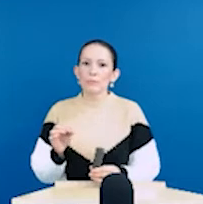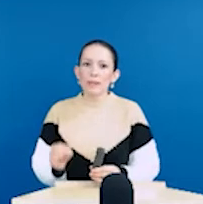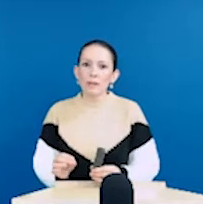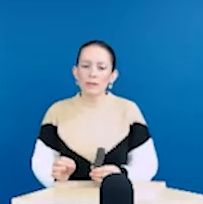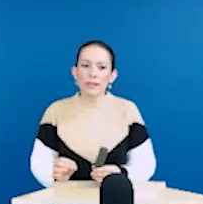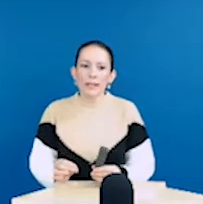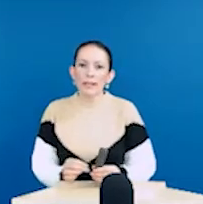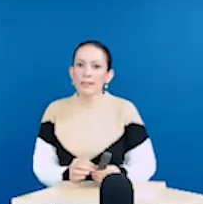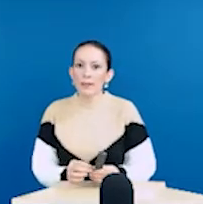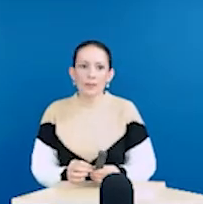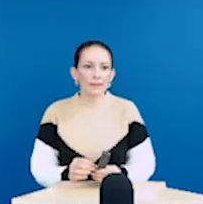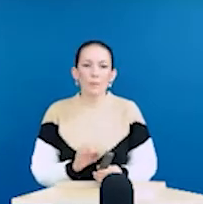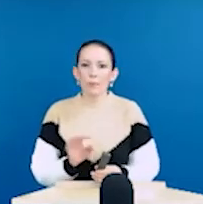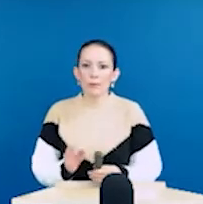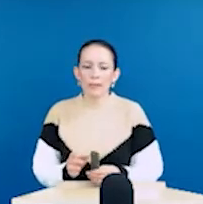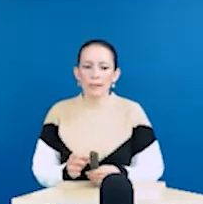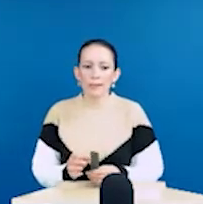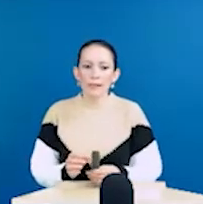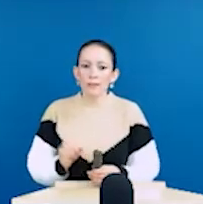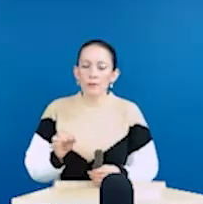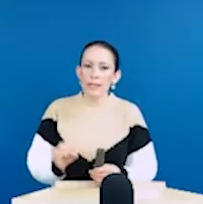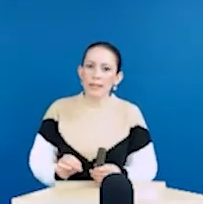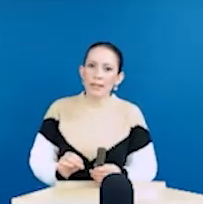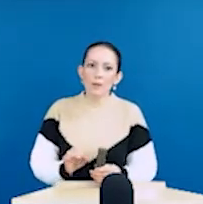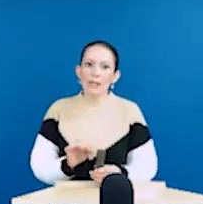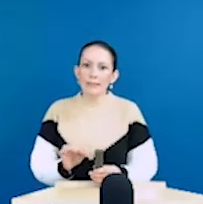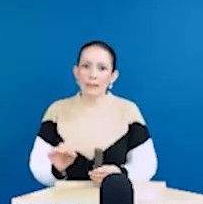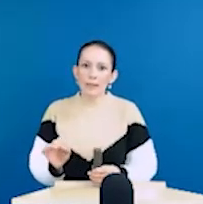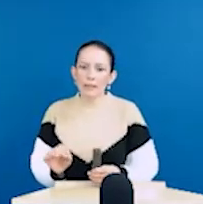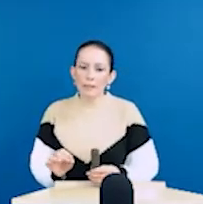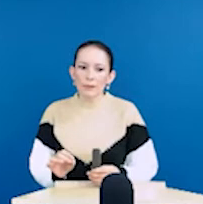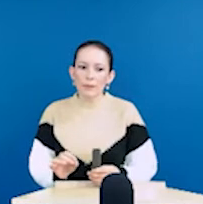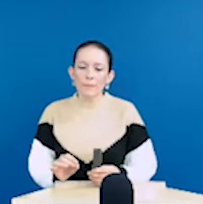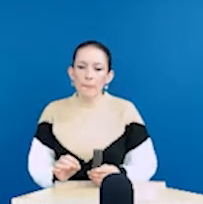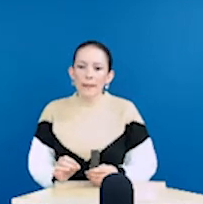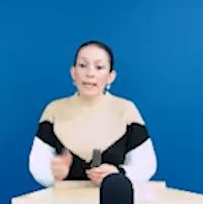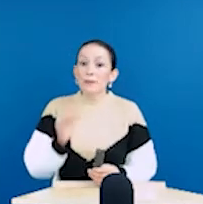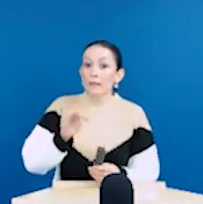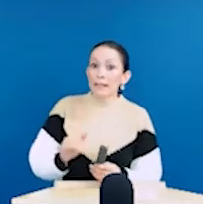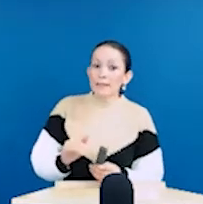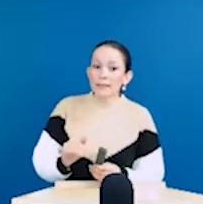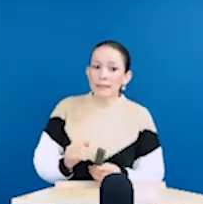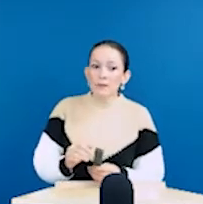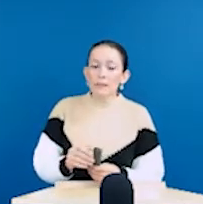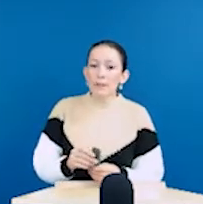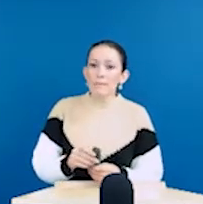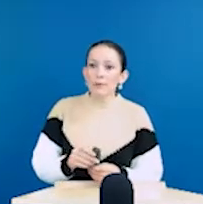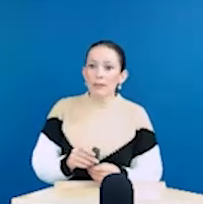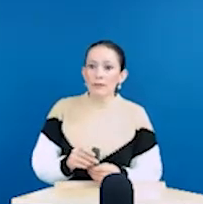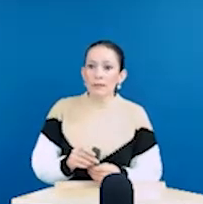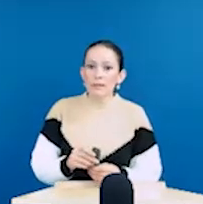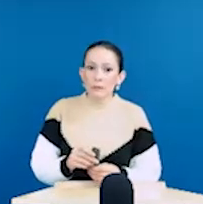han dicho sus médicos en anteriores oportunidades. Soy alérgico a tal medicamento. La intolerancia es algo